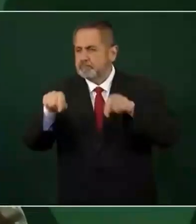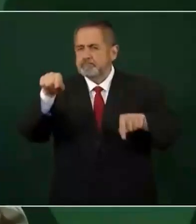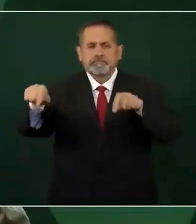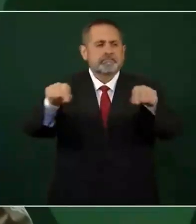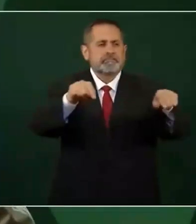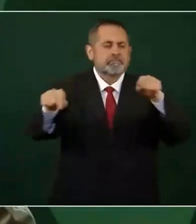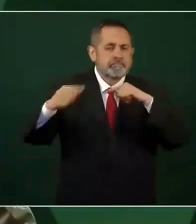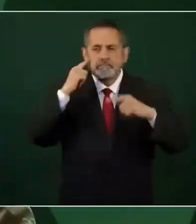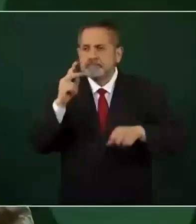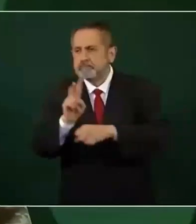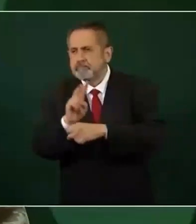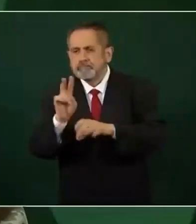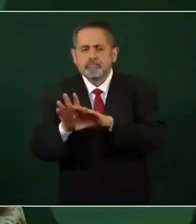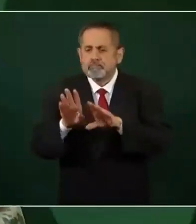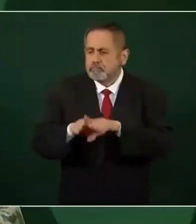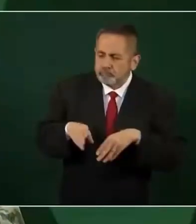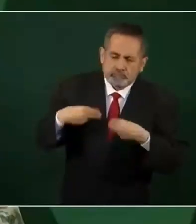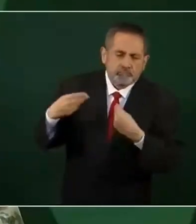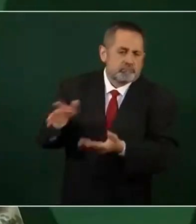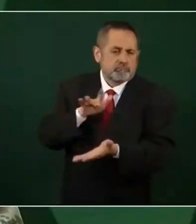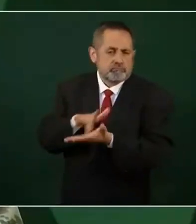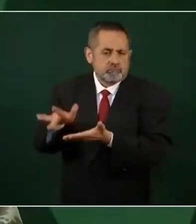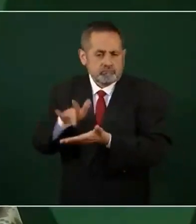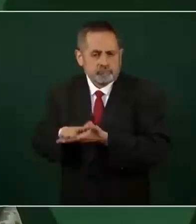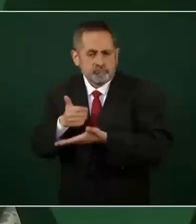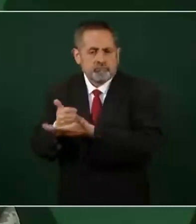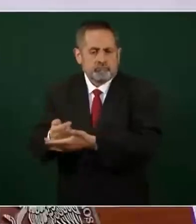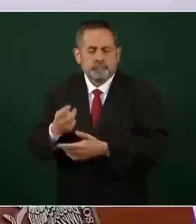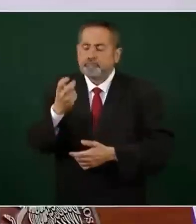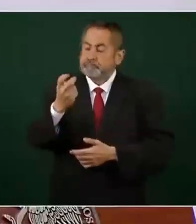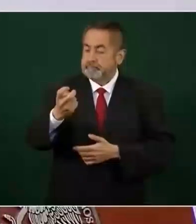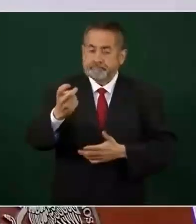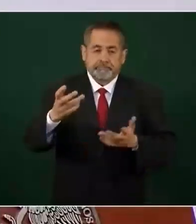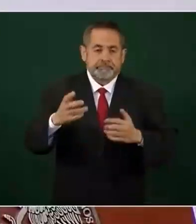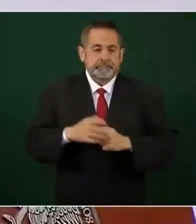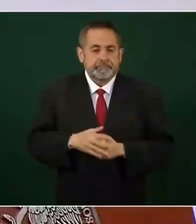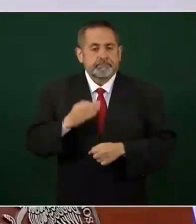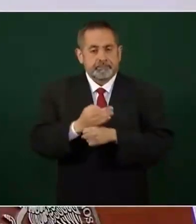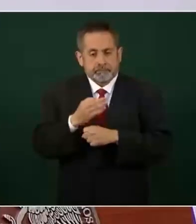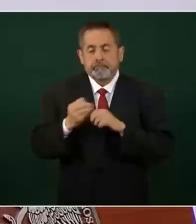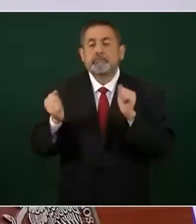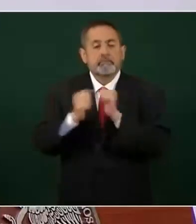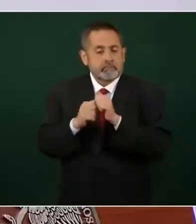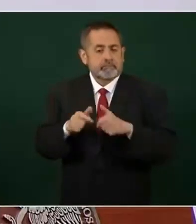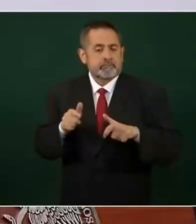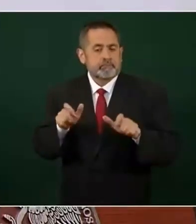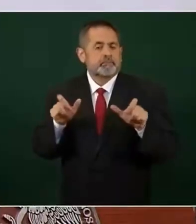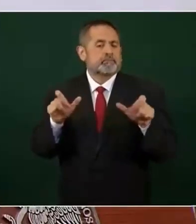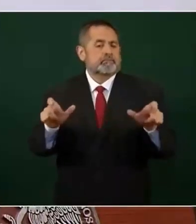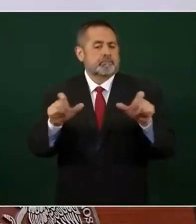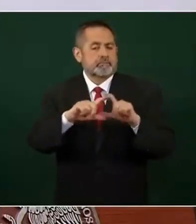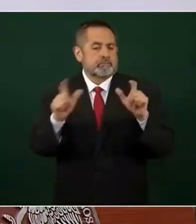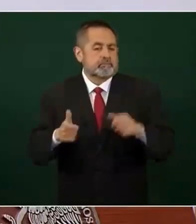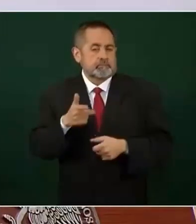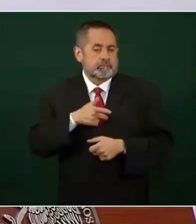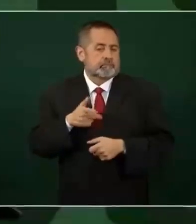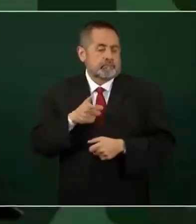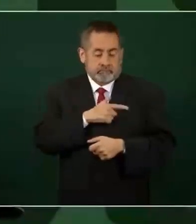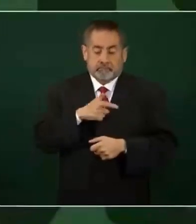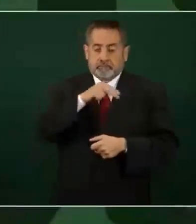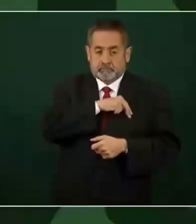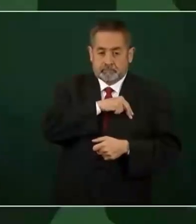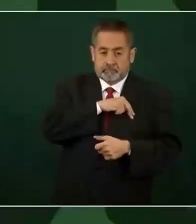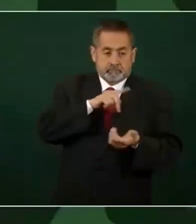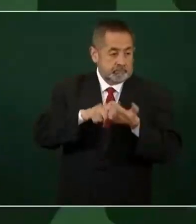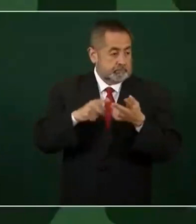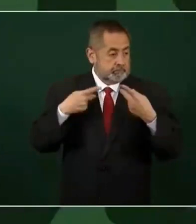cómo podíamos proporcionar este apoyo, y esa es la manera que lo estamos haciendo, con la presencia de la